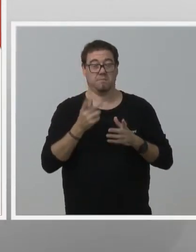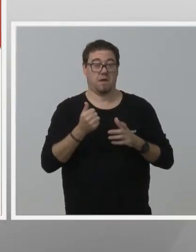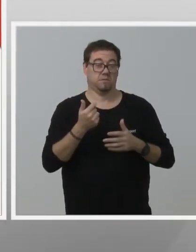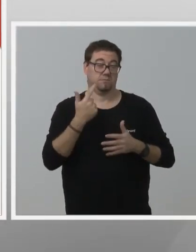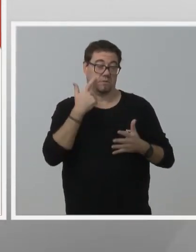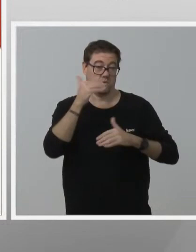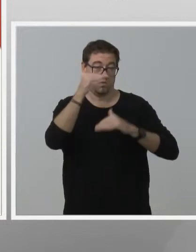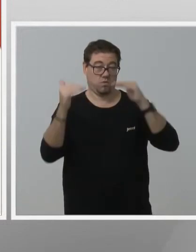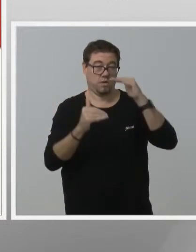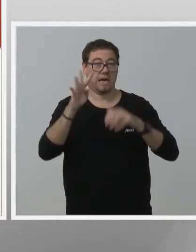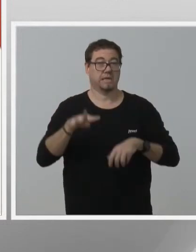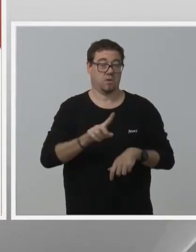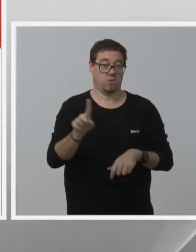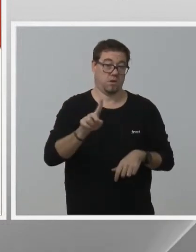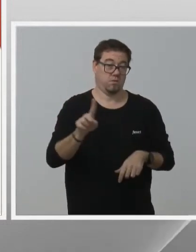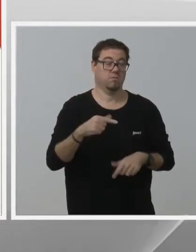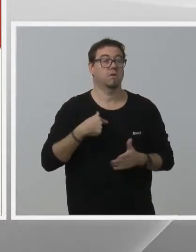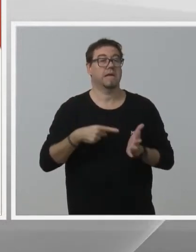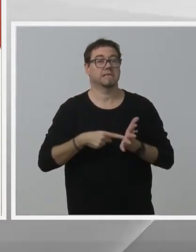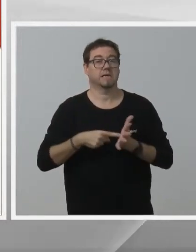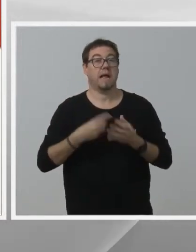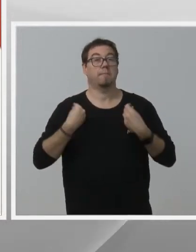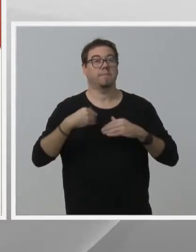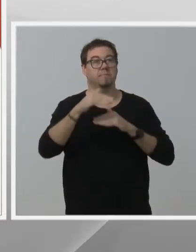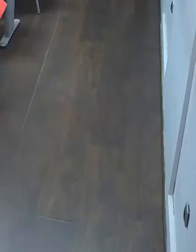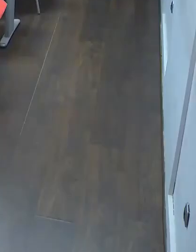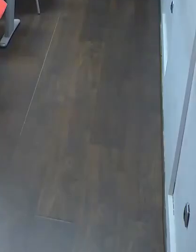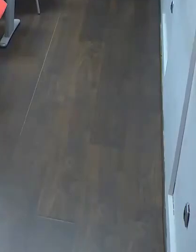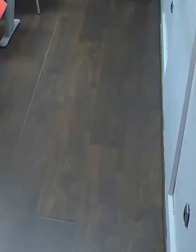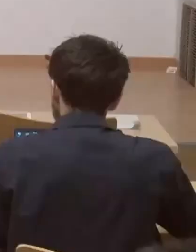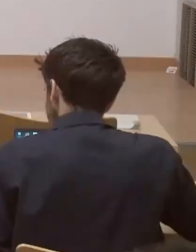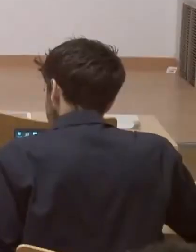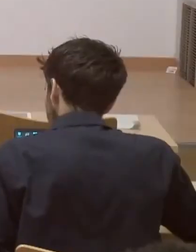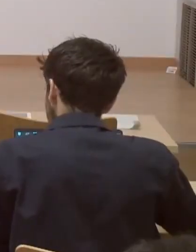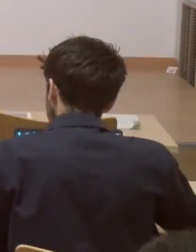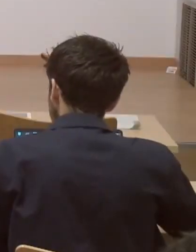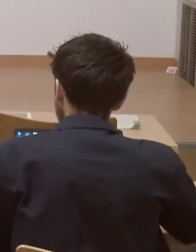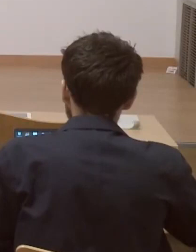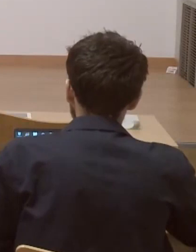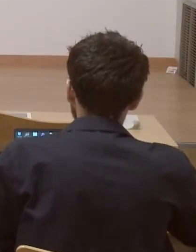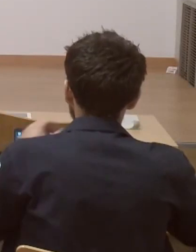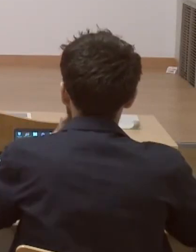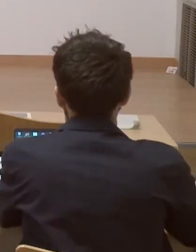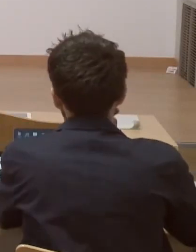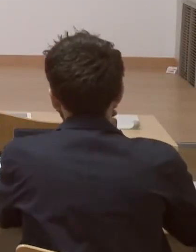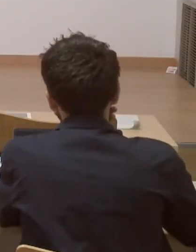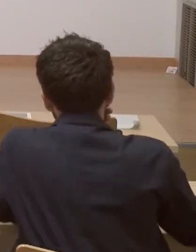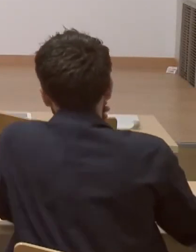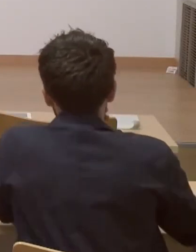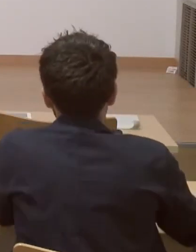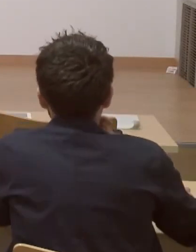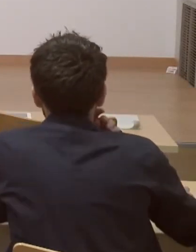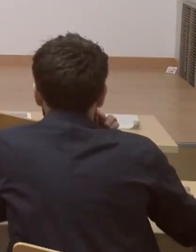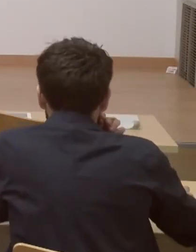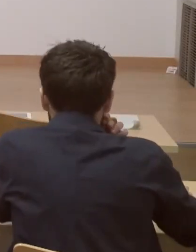Cataluña, exigirá al menos el mismo trato o mejor. Sobre la posibilidad de una quita de la deuda autonómica, Merino se ha